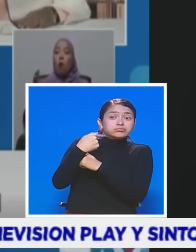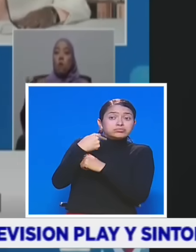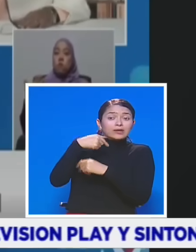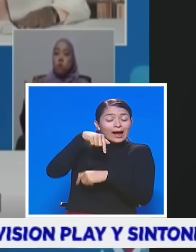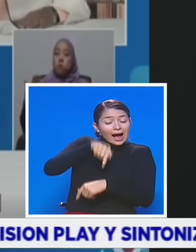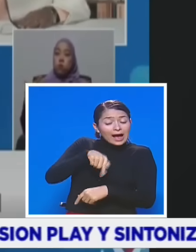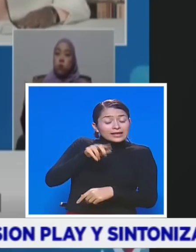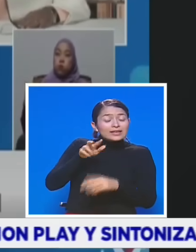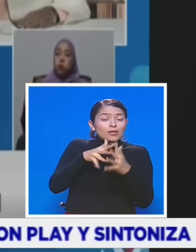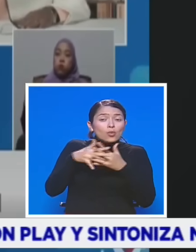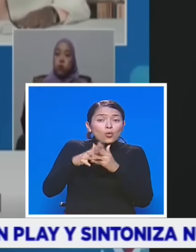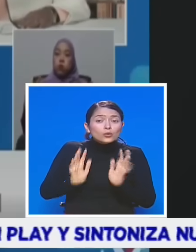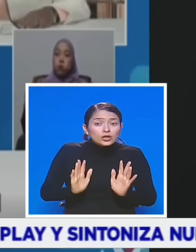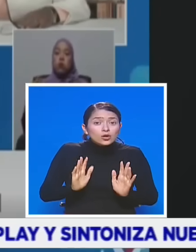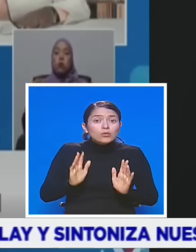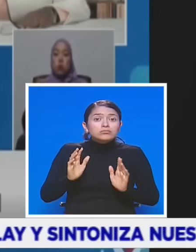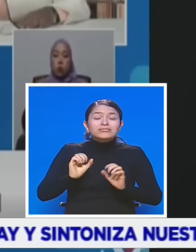estadounidense,